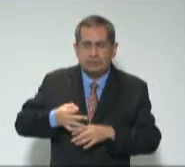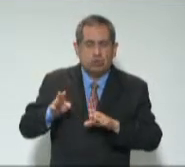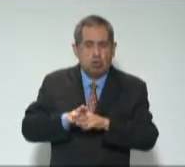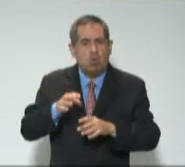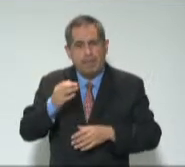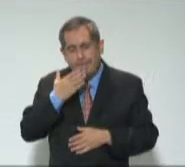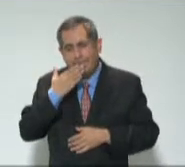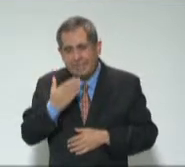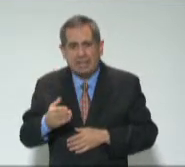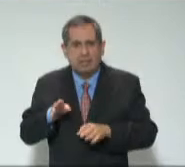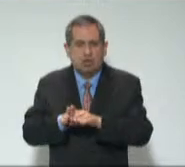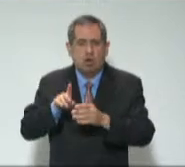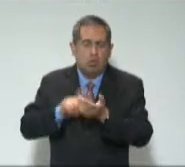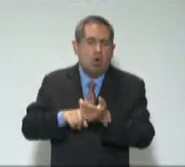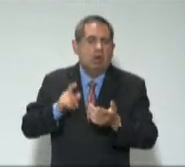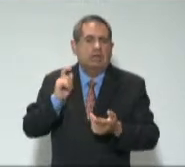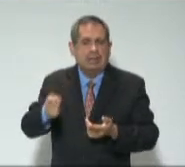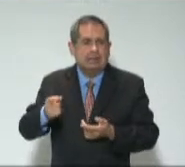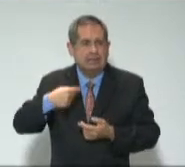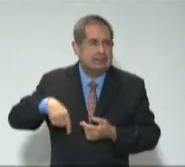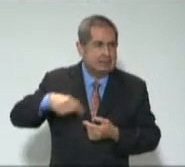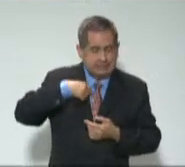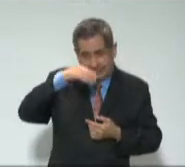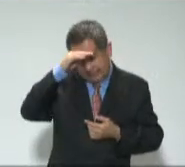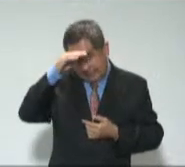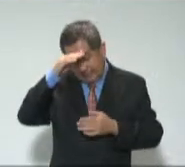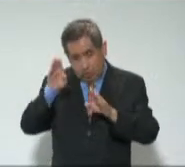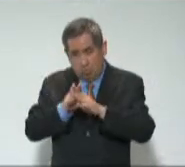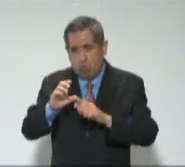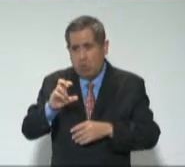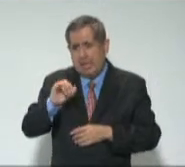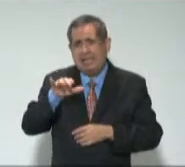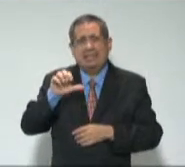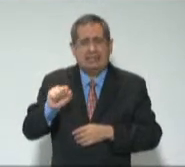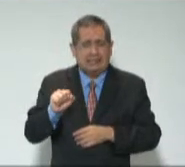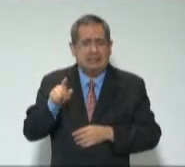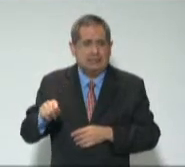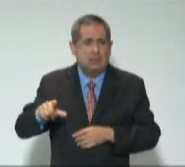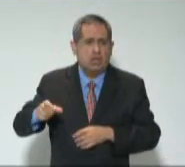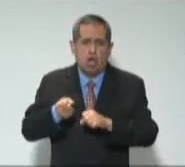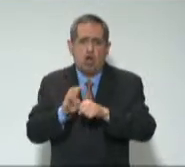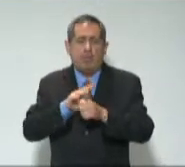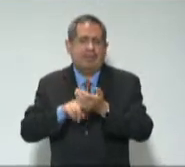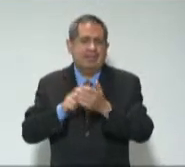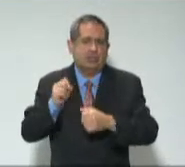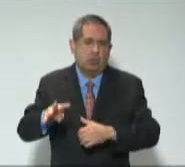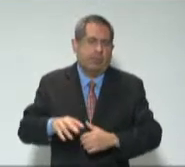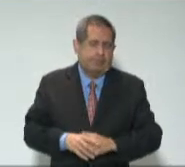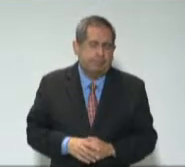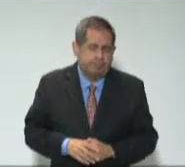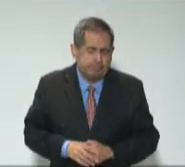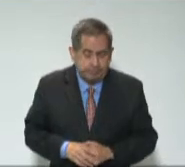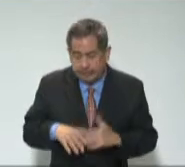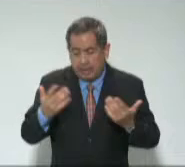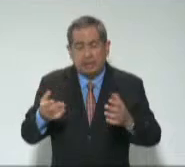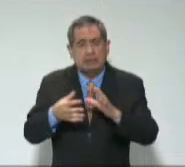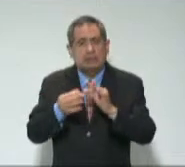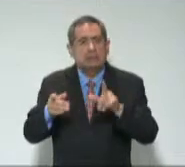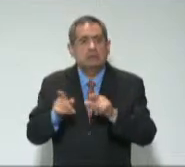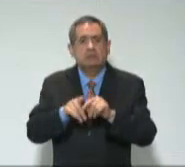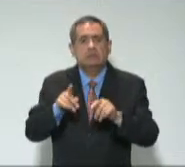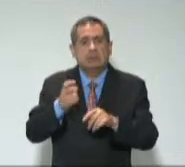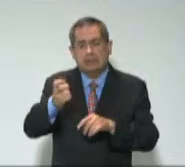eficiente el flagelo de la crisis del covid-19 Entonces por lo pronto entonces